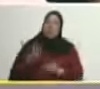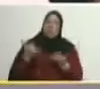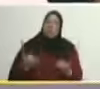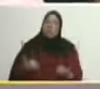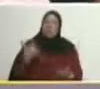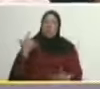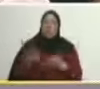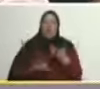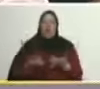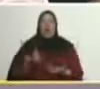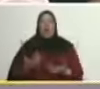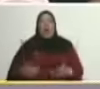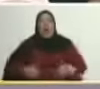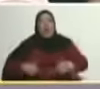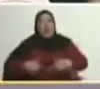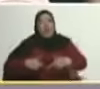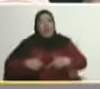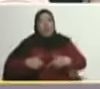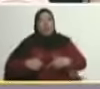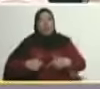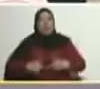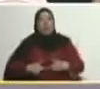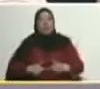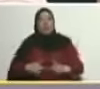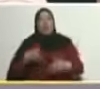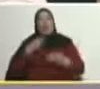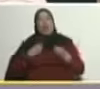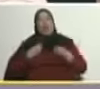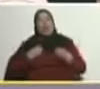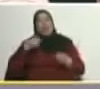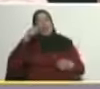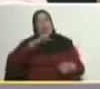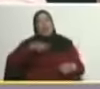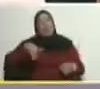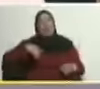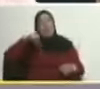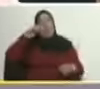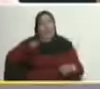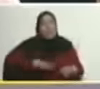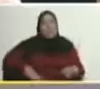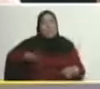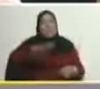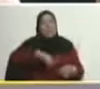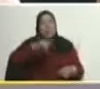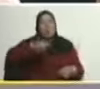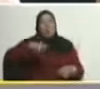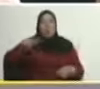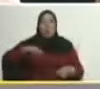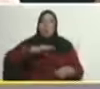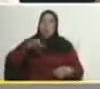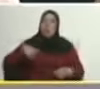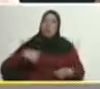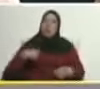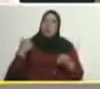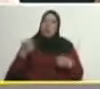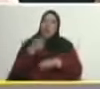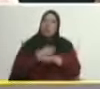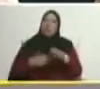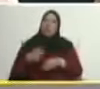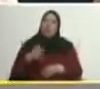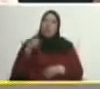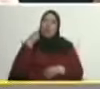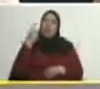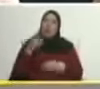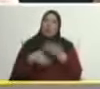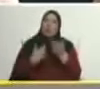estas sanciones continúan disminuyendo la calidad de vida de todos nosotros. Nosotros, en el gobierno de San Cristóbal y